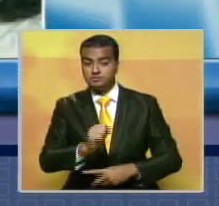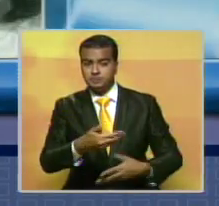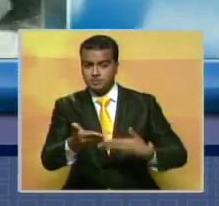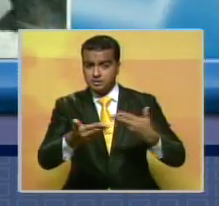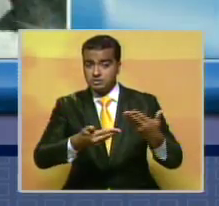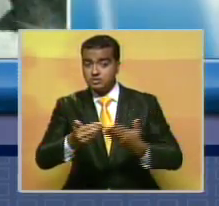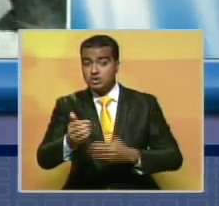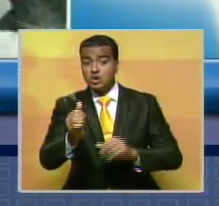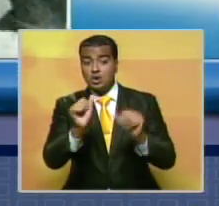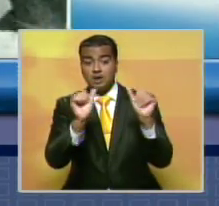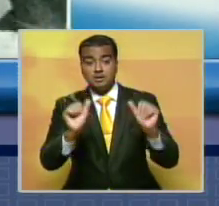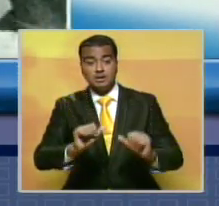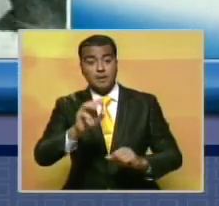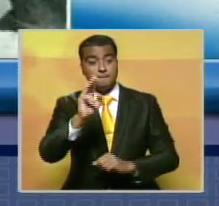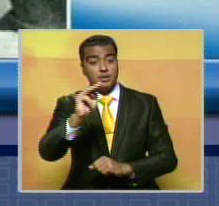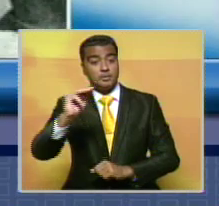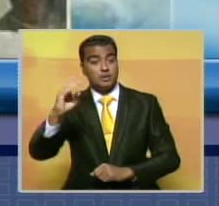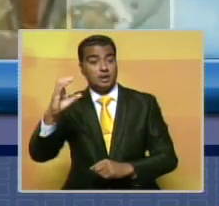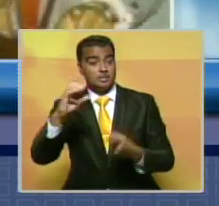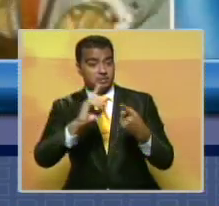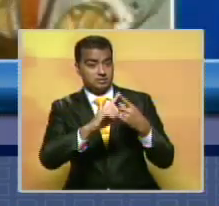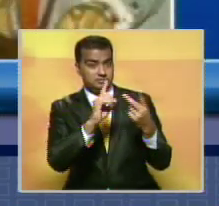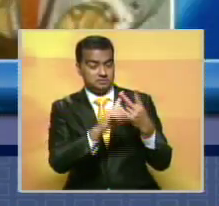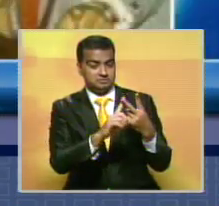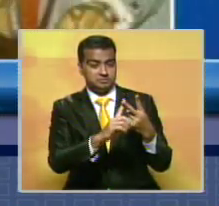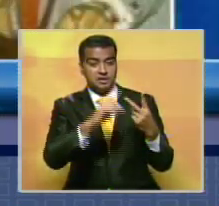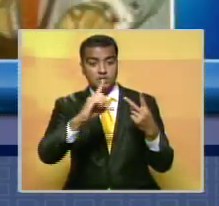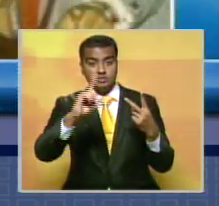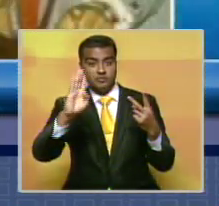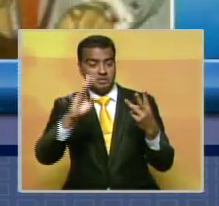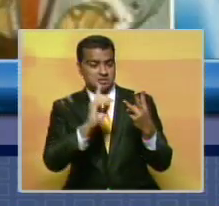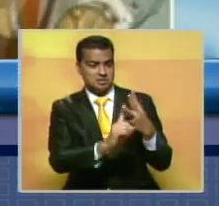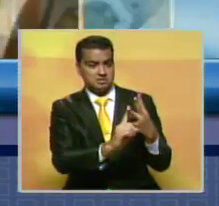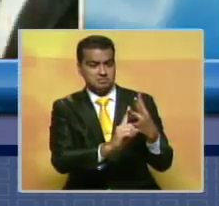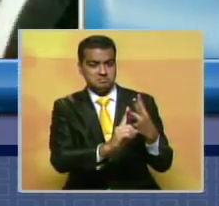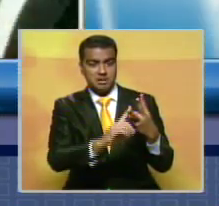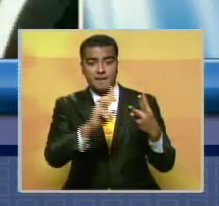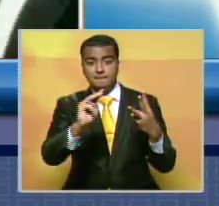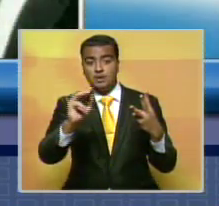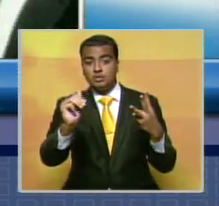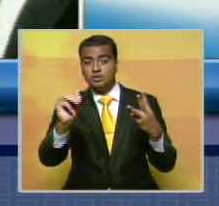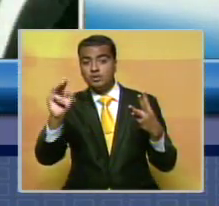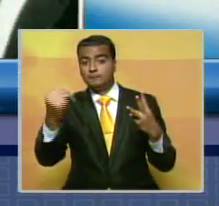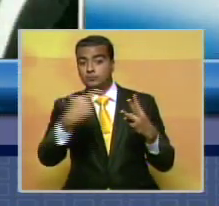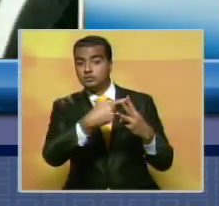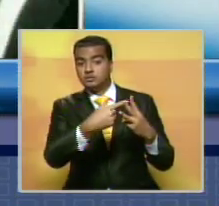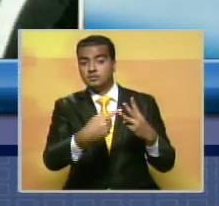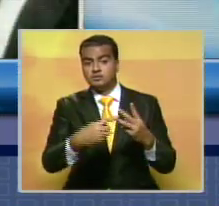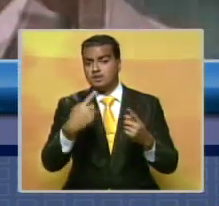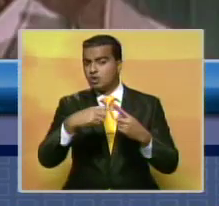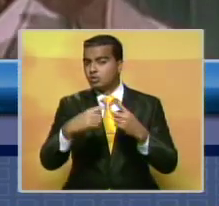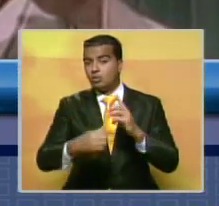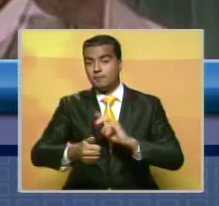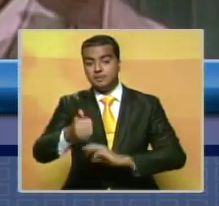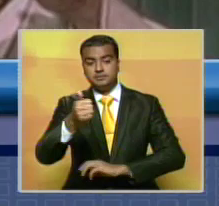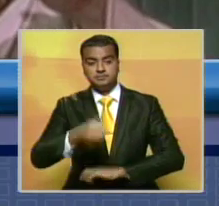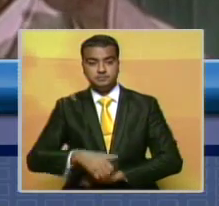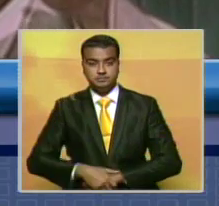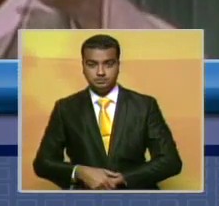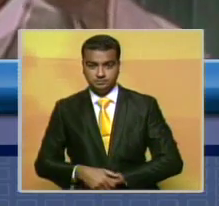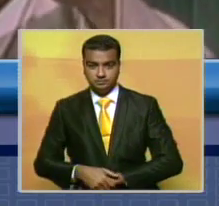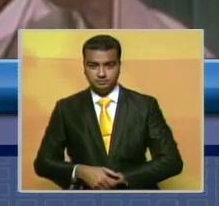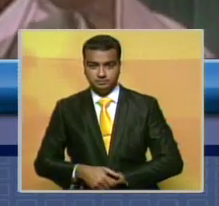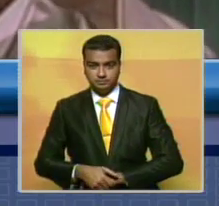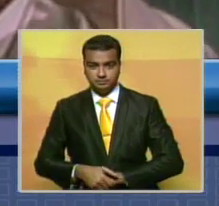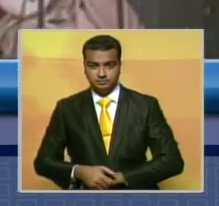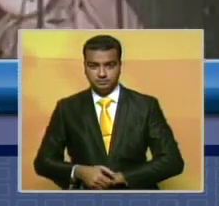con artistas como Mario Moreno Cantinflas, Lucho Batiste y Marco Antonio Muñiz, entre otros. Que no sabe